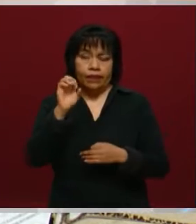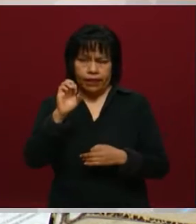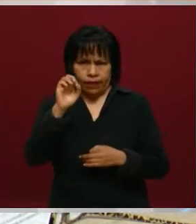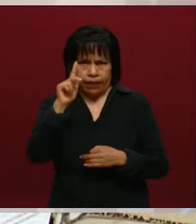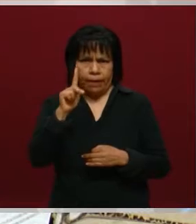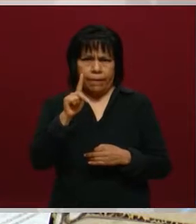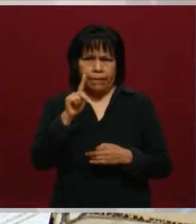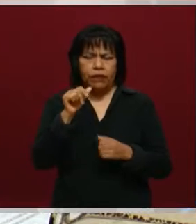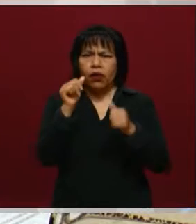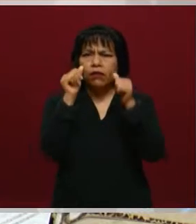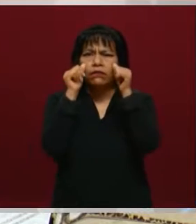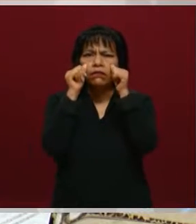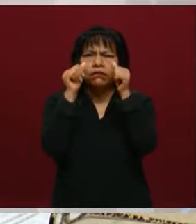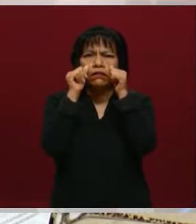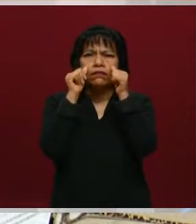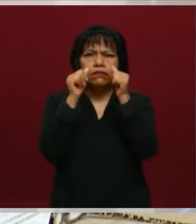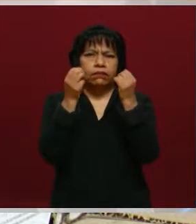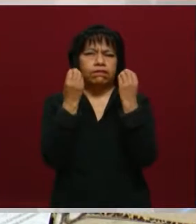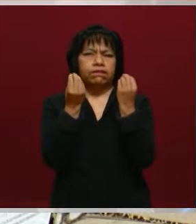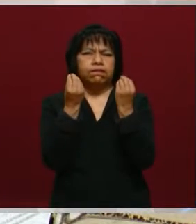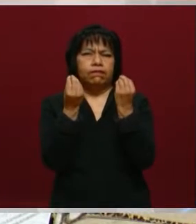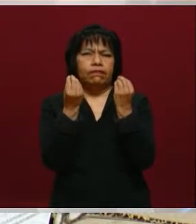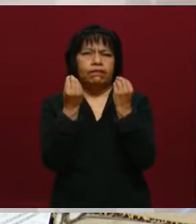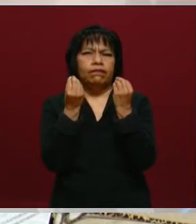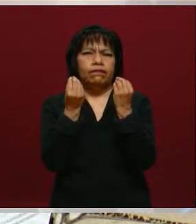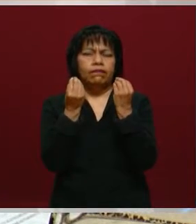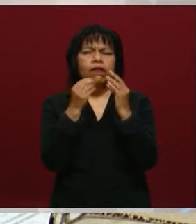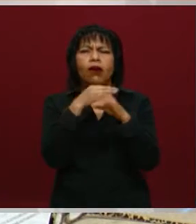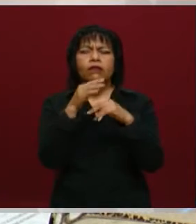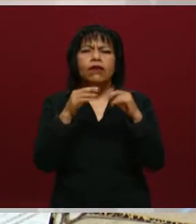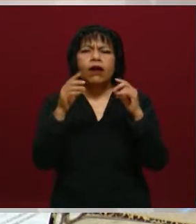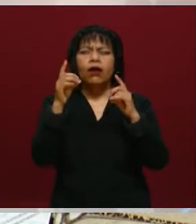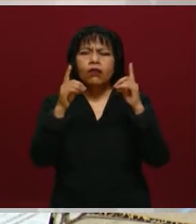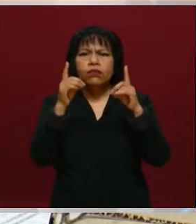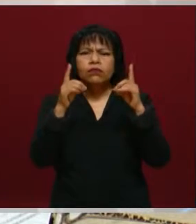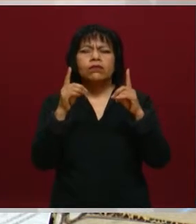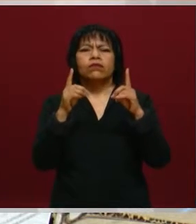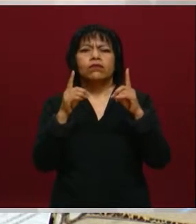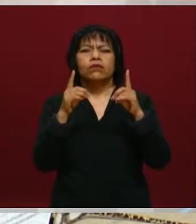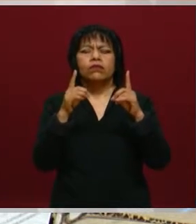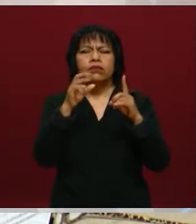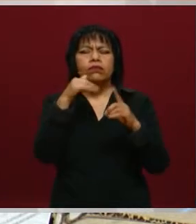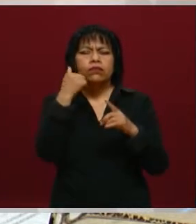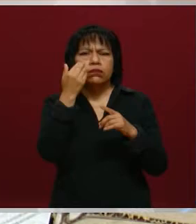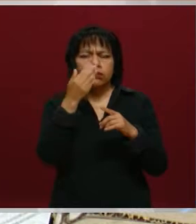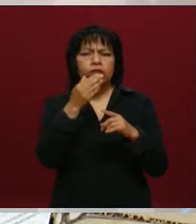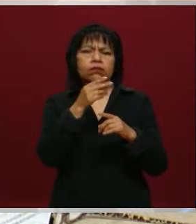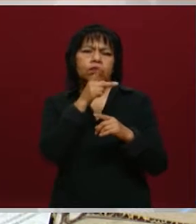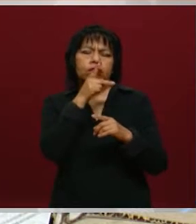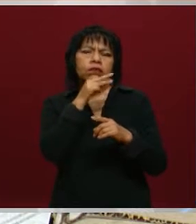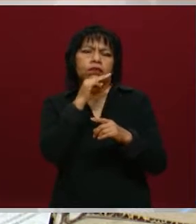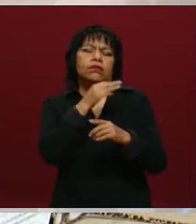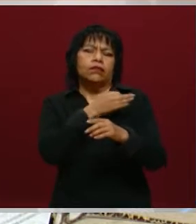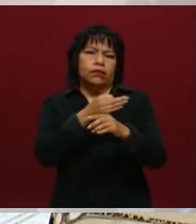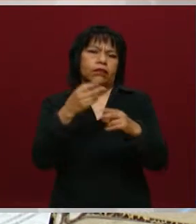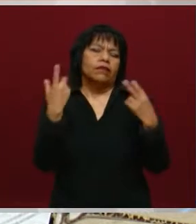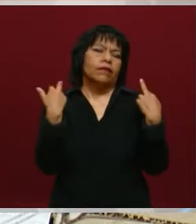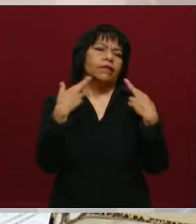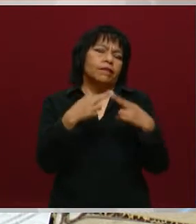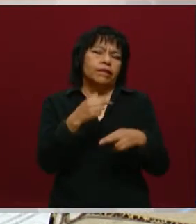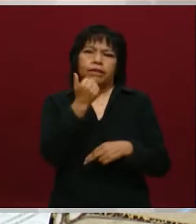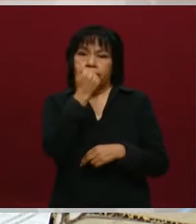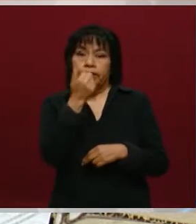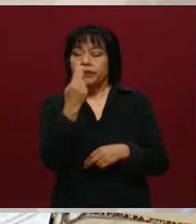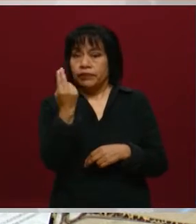de educación está muy atenta a todas las inquietudes todas las orientaciones que ustedes como padres de familia docentes alumnos